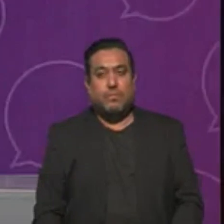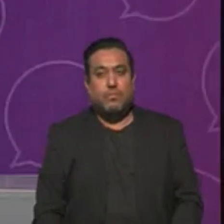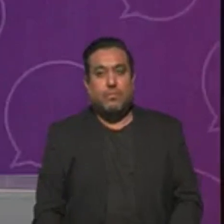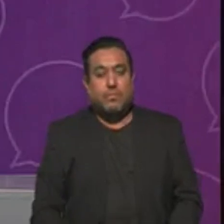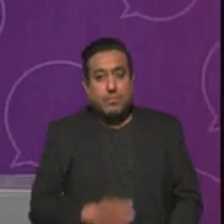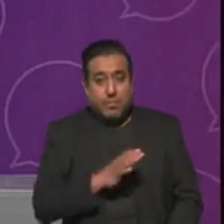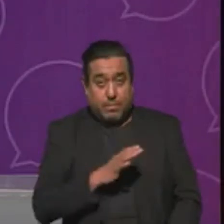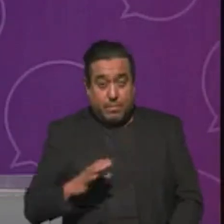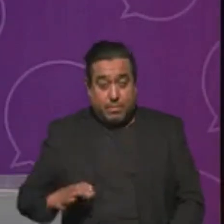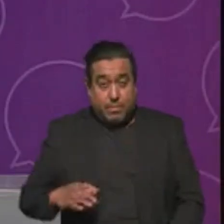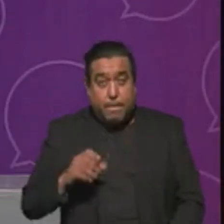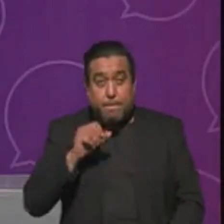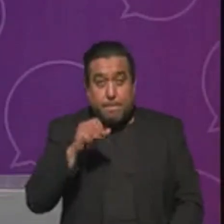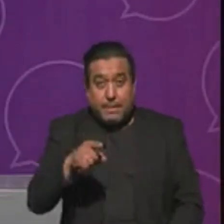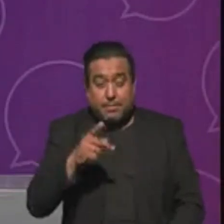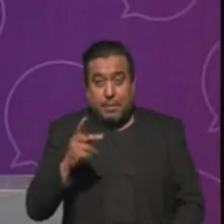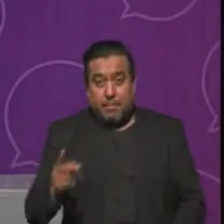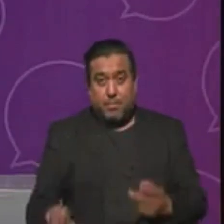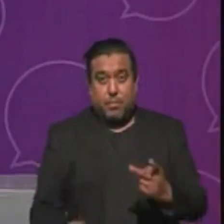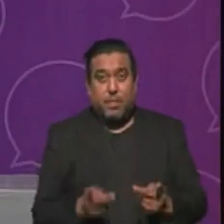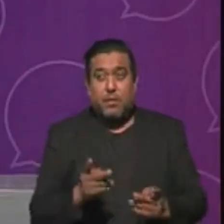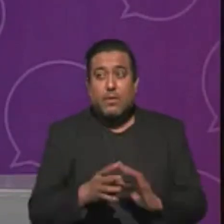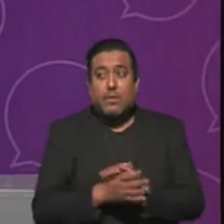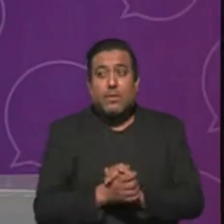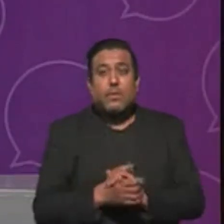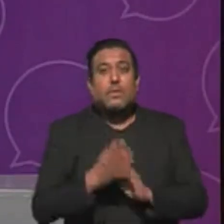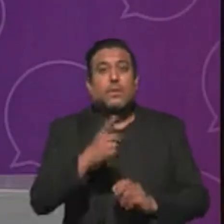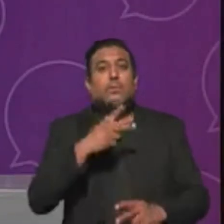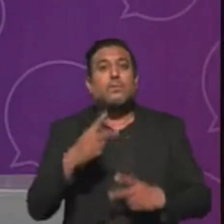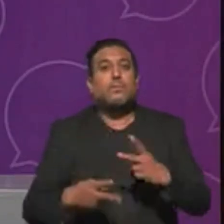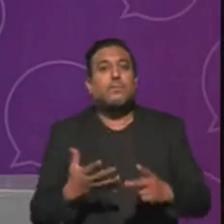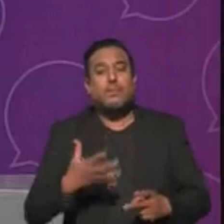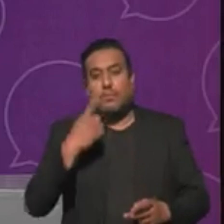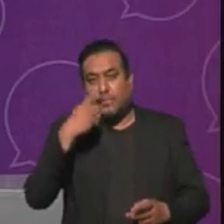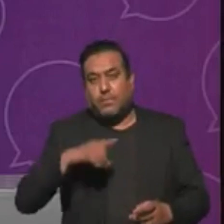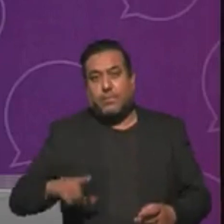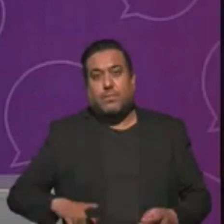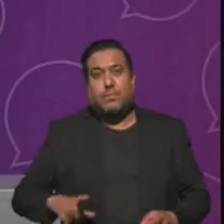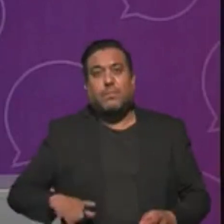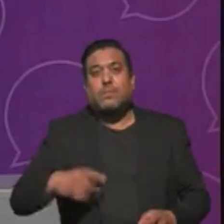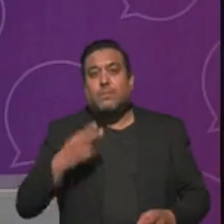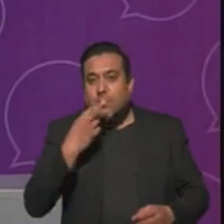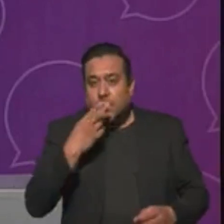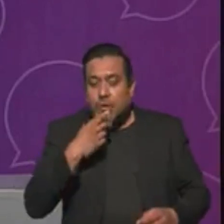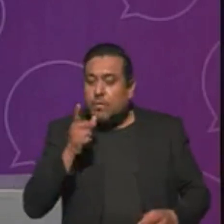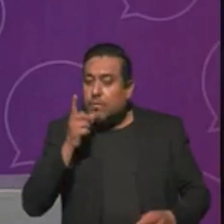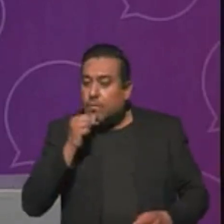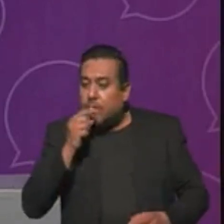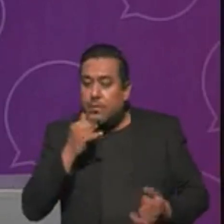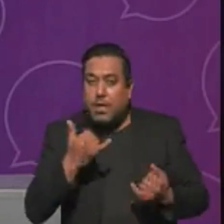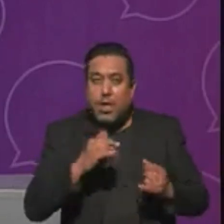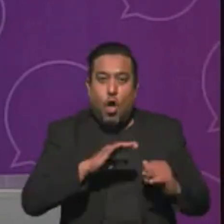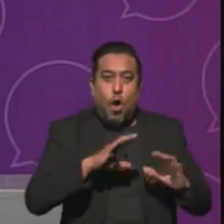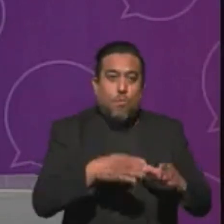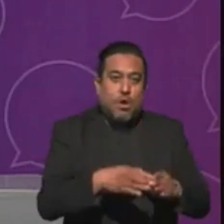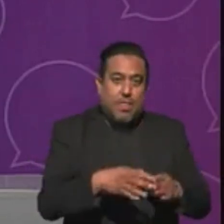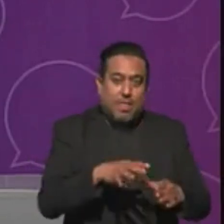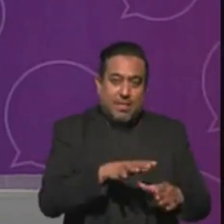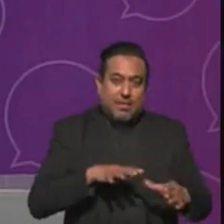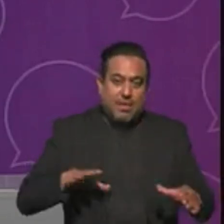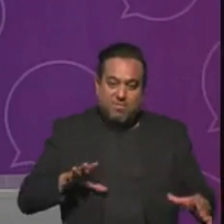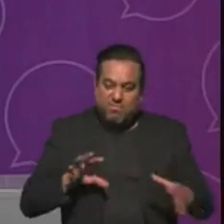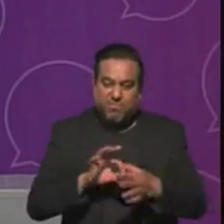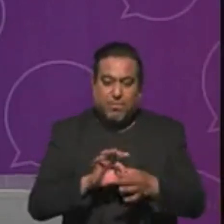candidato misma pregunta la repito Cómo planea su gobierno abordar la relación entre la policía y las comunidades promoviendo la